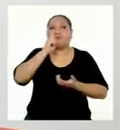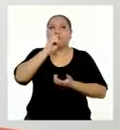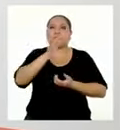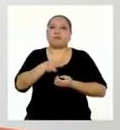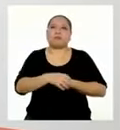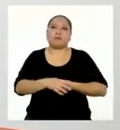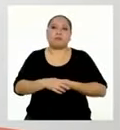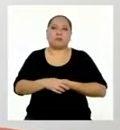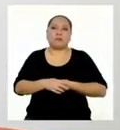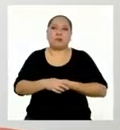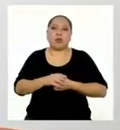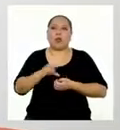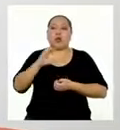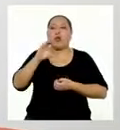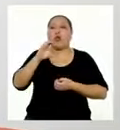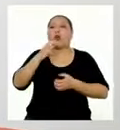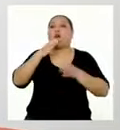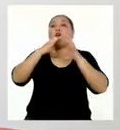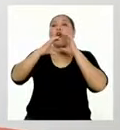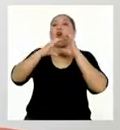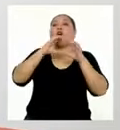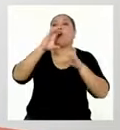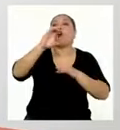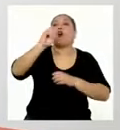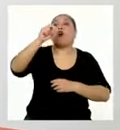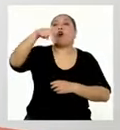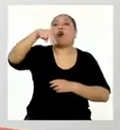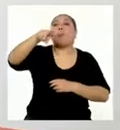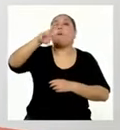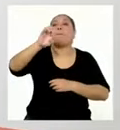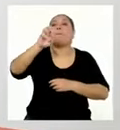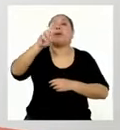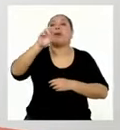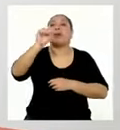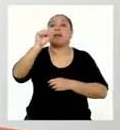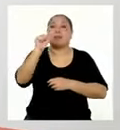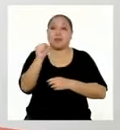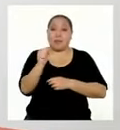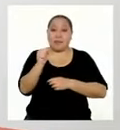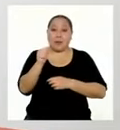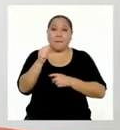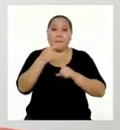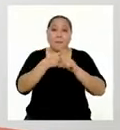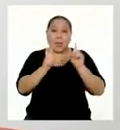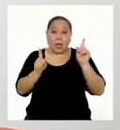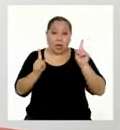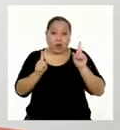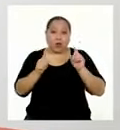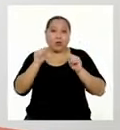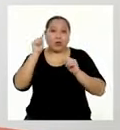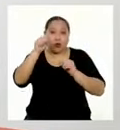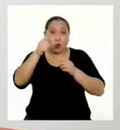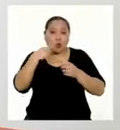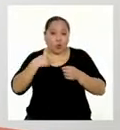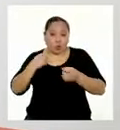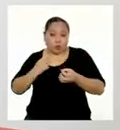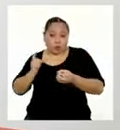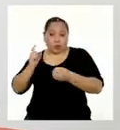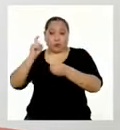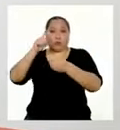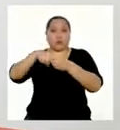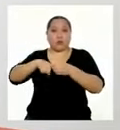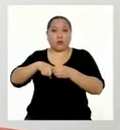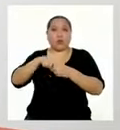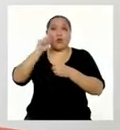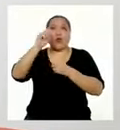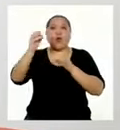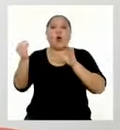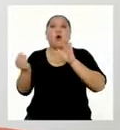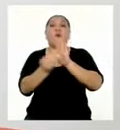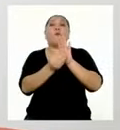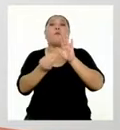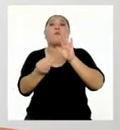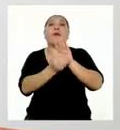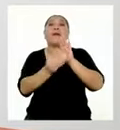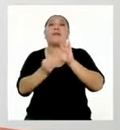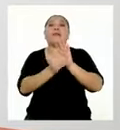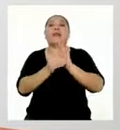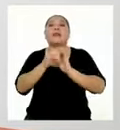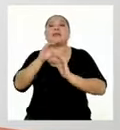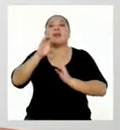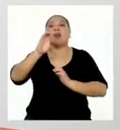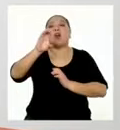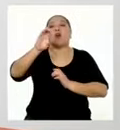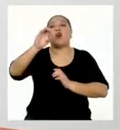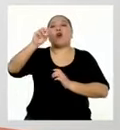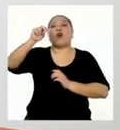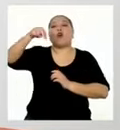decir conversa, pero si lo que deseas es incluirte en el acuerdo, te recomiendo que lo acompañes con